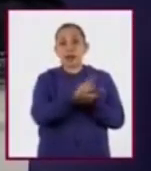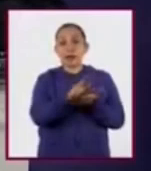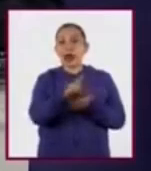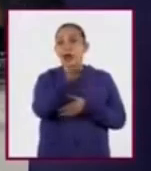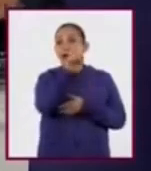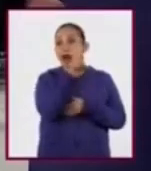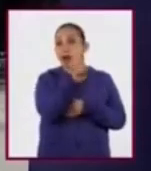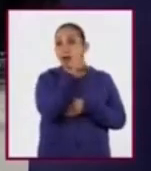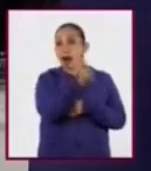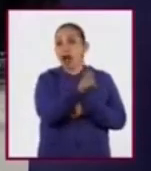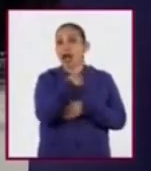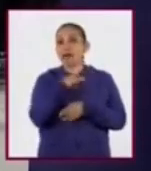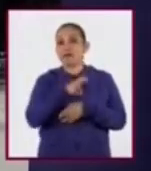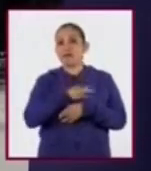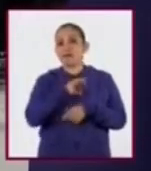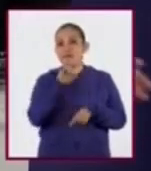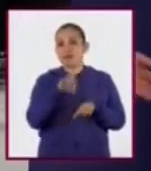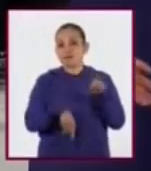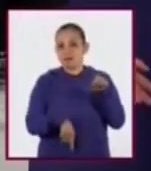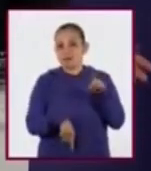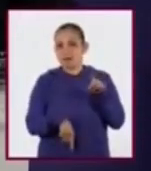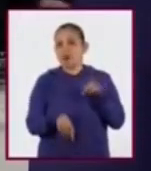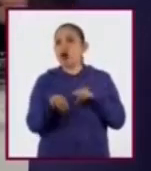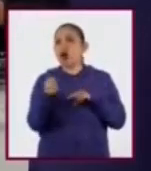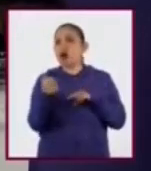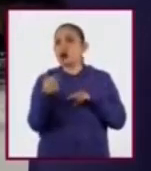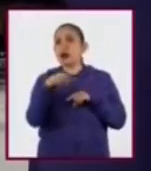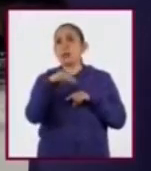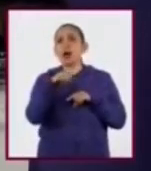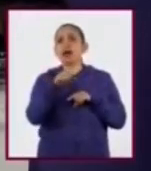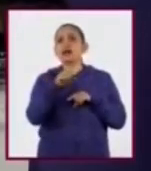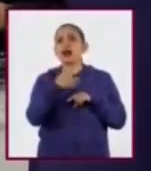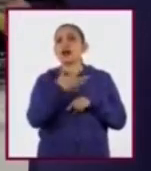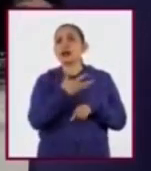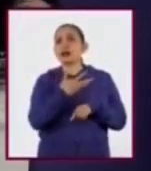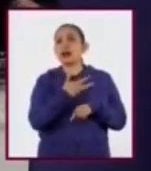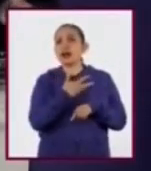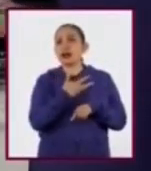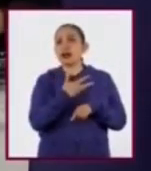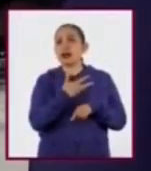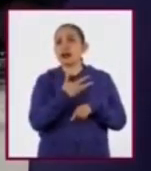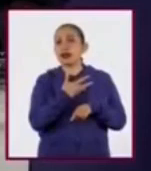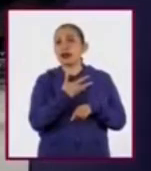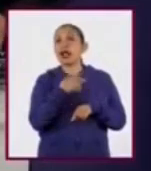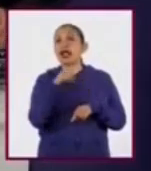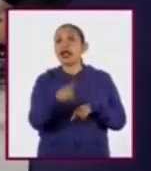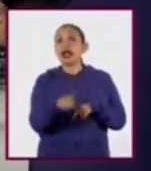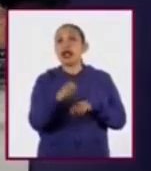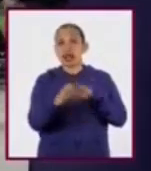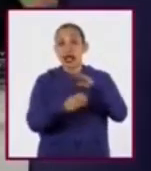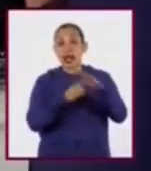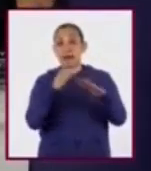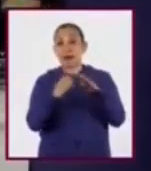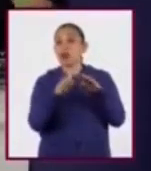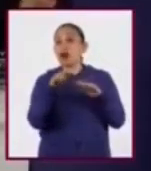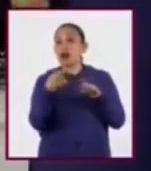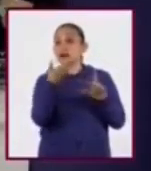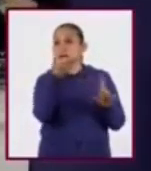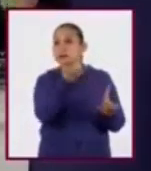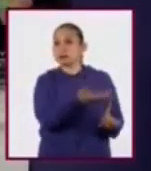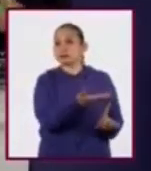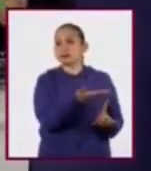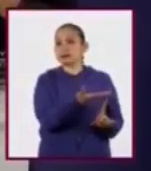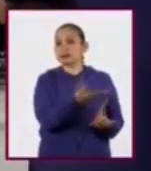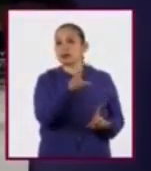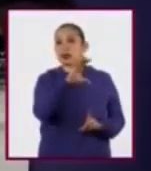agua y de desinfectantes. ¿Qué masa atómica tiene? Por supuesto, el elemento químico es